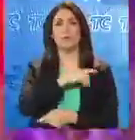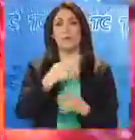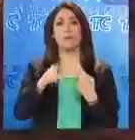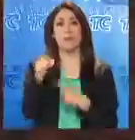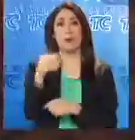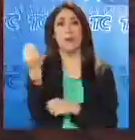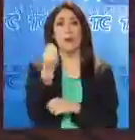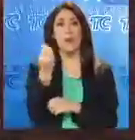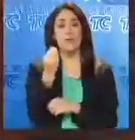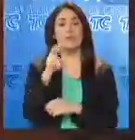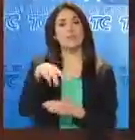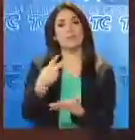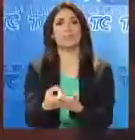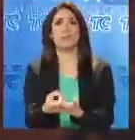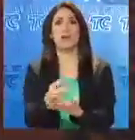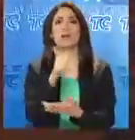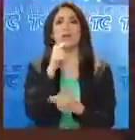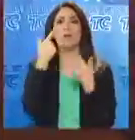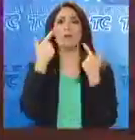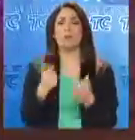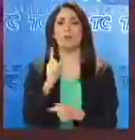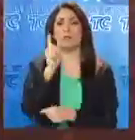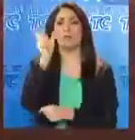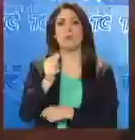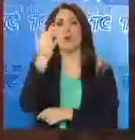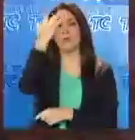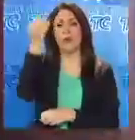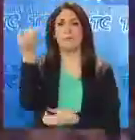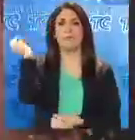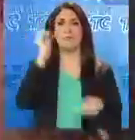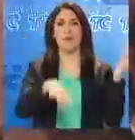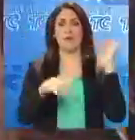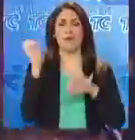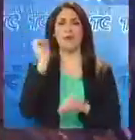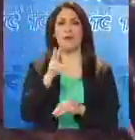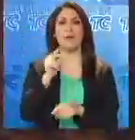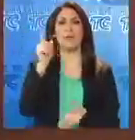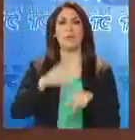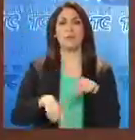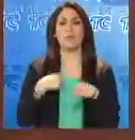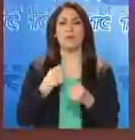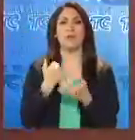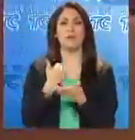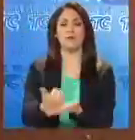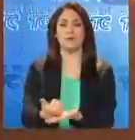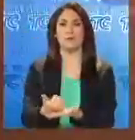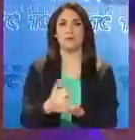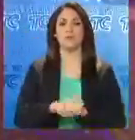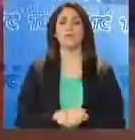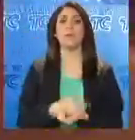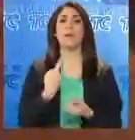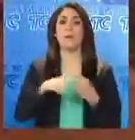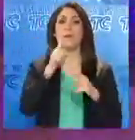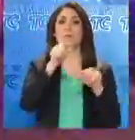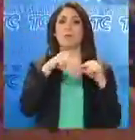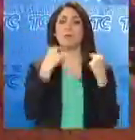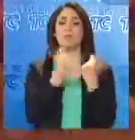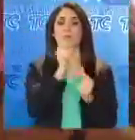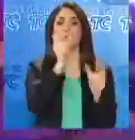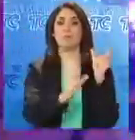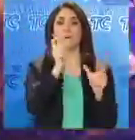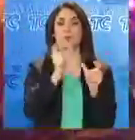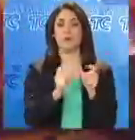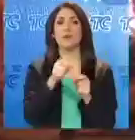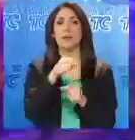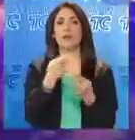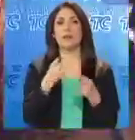suelo, solo al cuidado de una persona, ya que por las piedras que caían, no se lo pudo sacar. Finalmente, un grupo de ciudadanos, entre